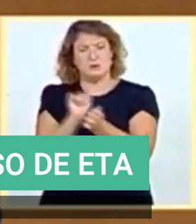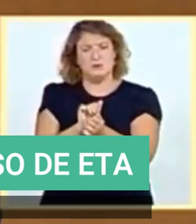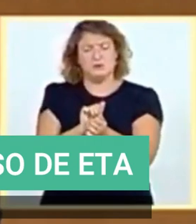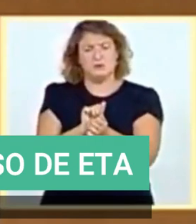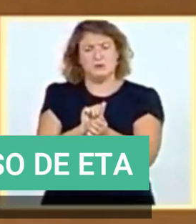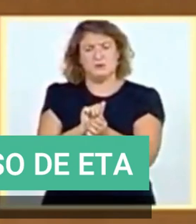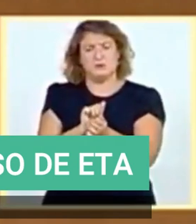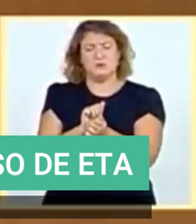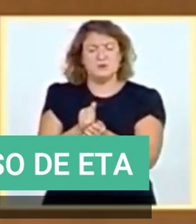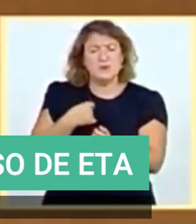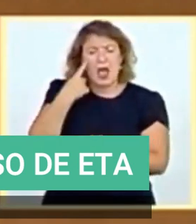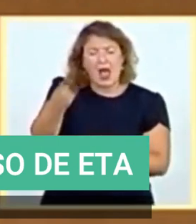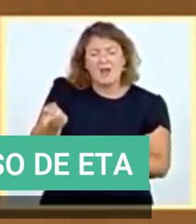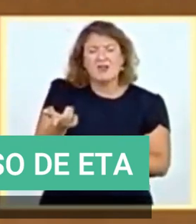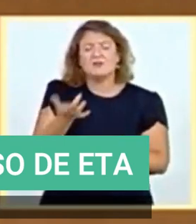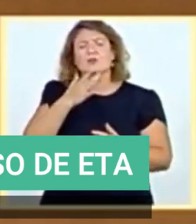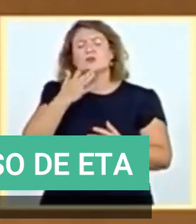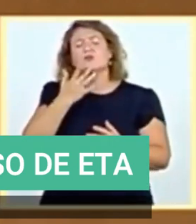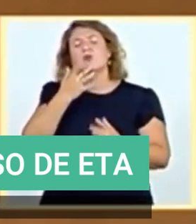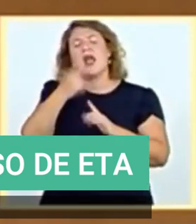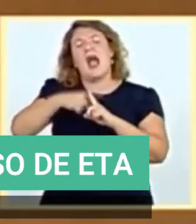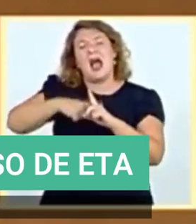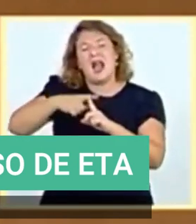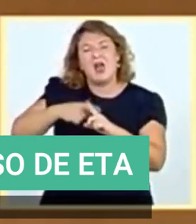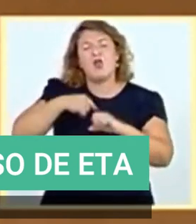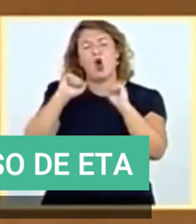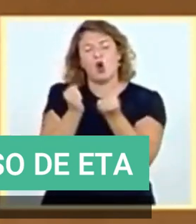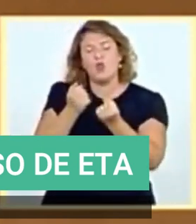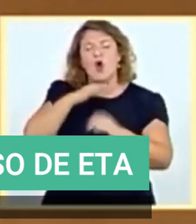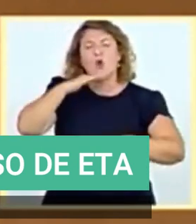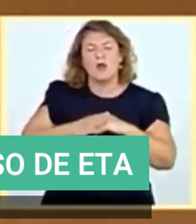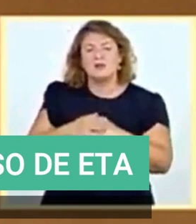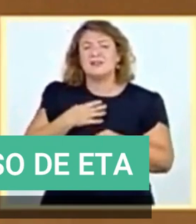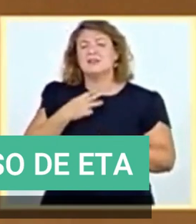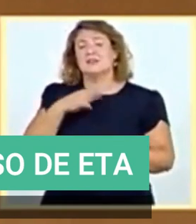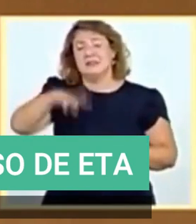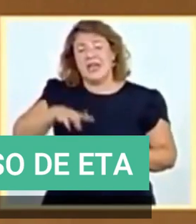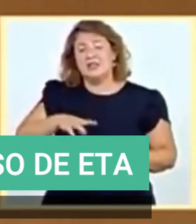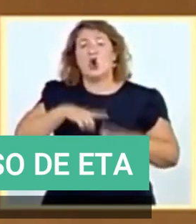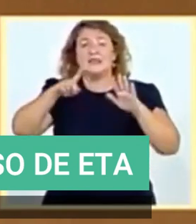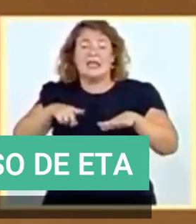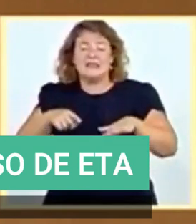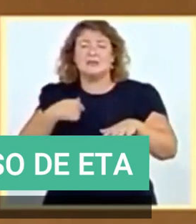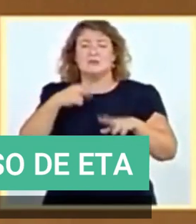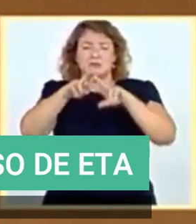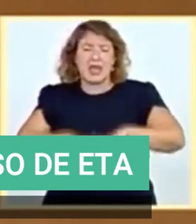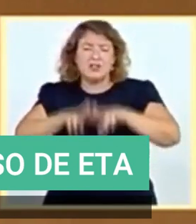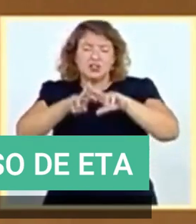ese modo se determina el grado y el centro de cumplimiento de la condena, con revisiones periódicas, cada 3 o 6